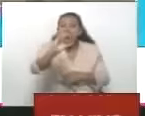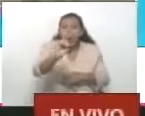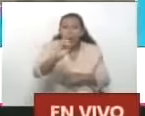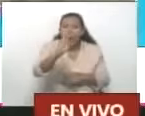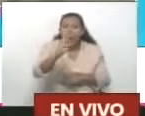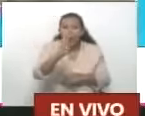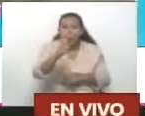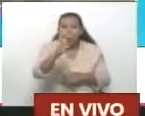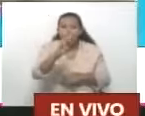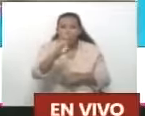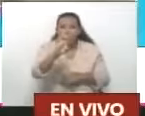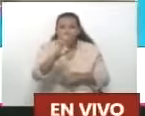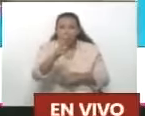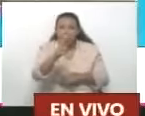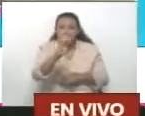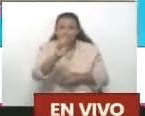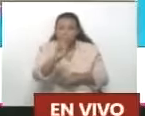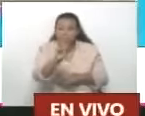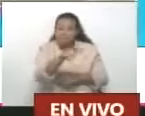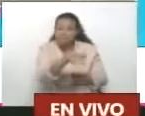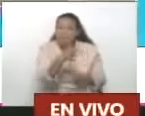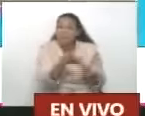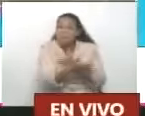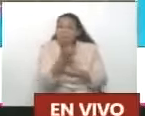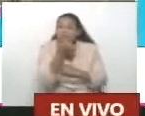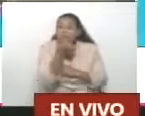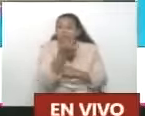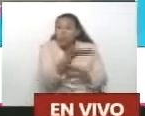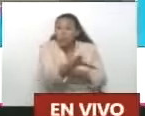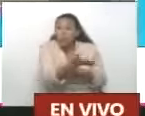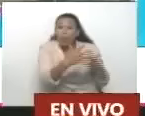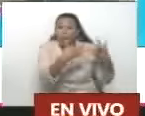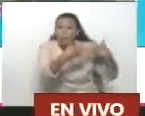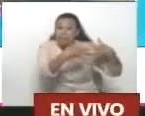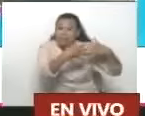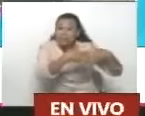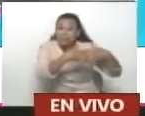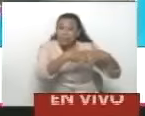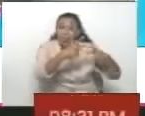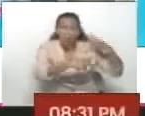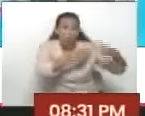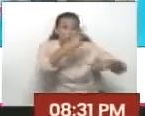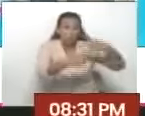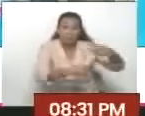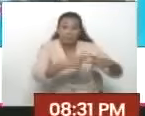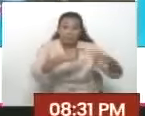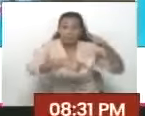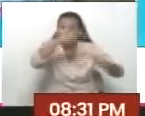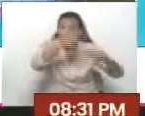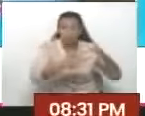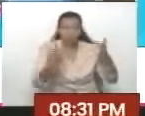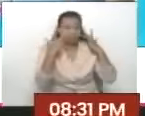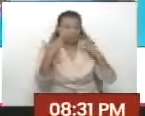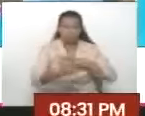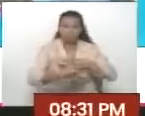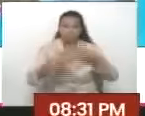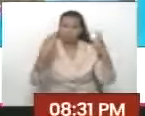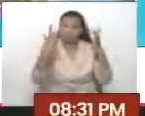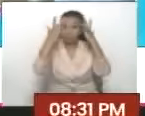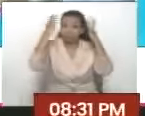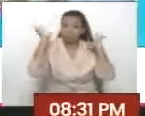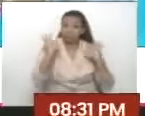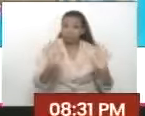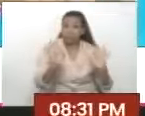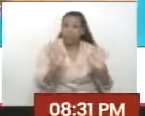qué pasó lo de Odebrecht? Una empresa que tenía una capacidad constructiva de alto nivel.